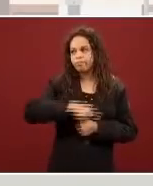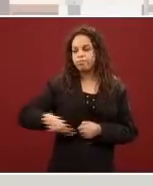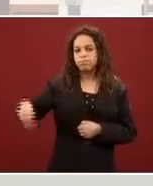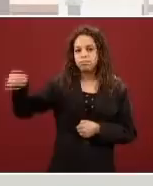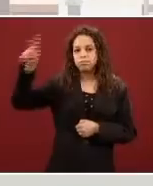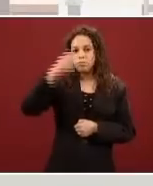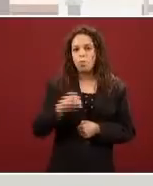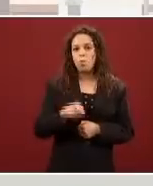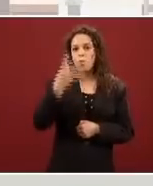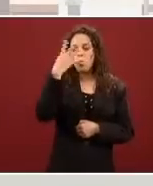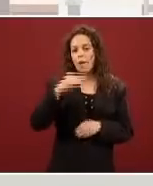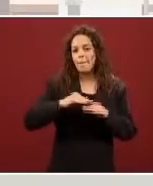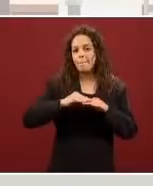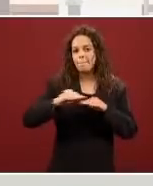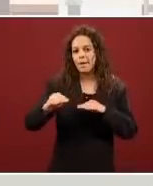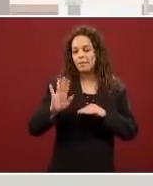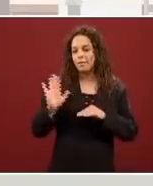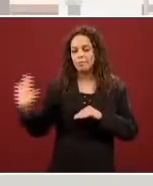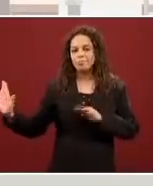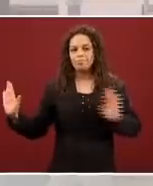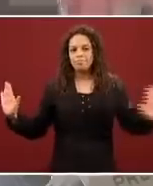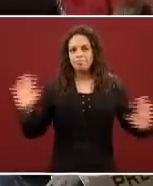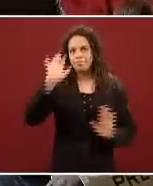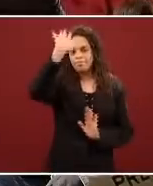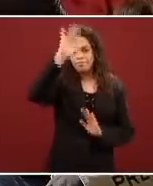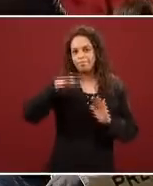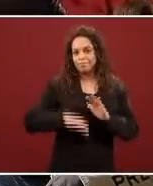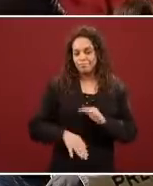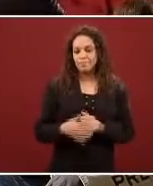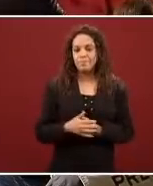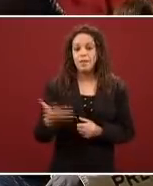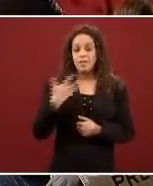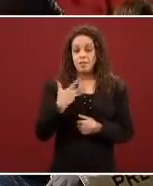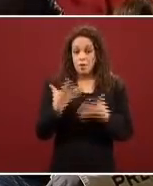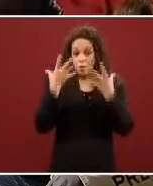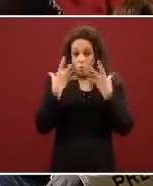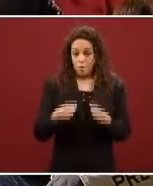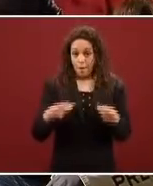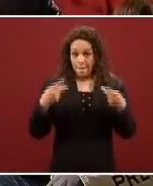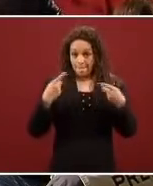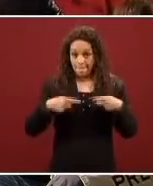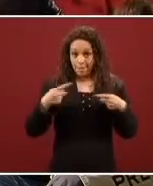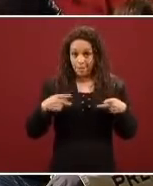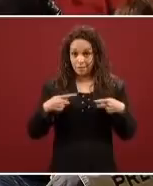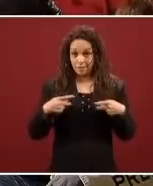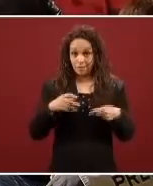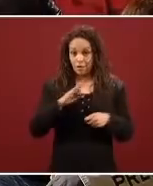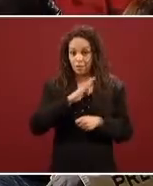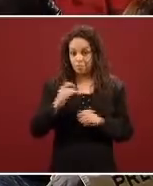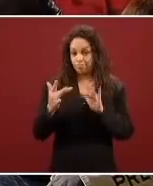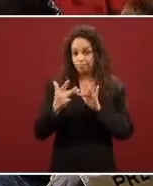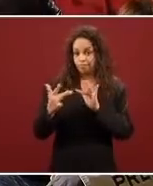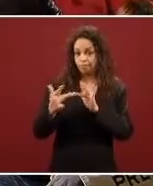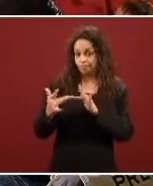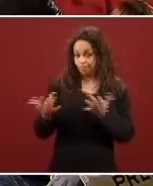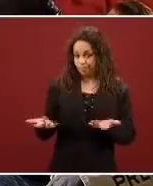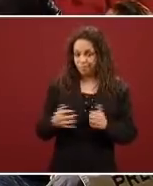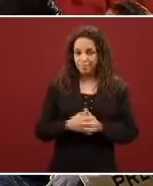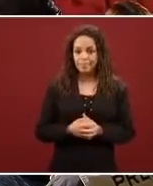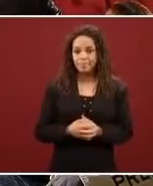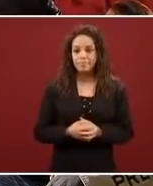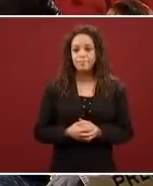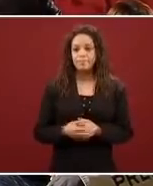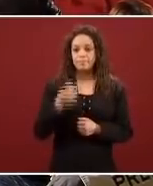tener. Y si nosotros estamos en un espacio físico con muchas personas, ese espacio de sana distancia es aquel que se hace entre